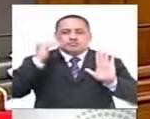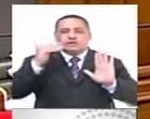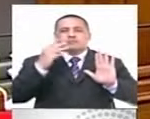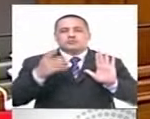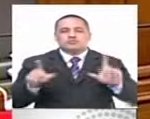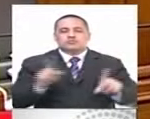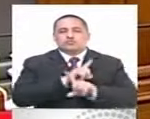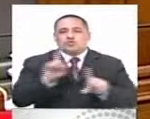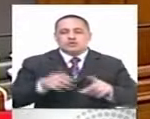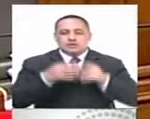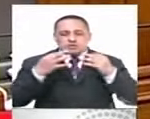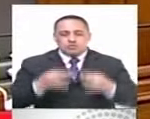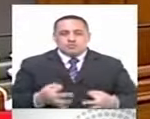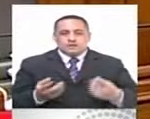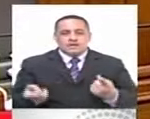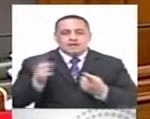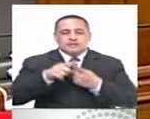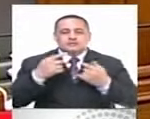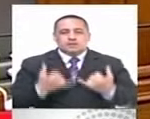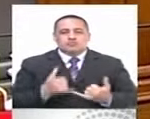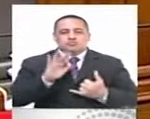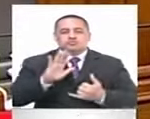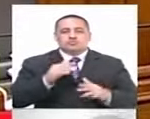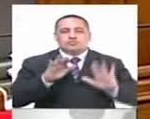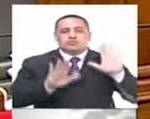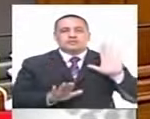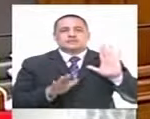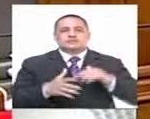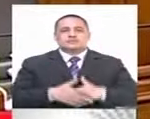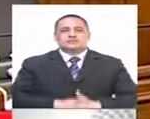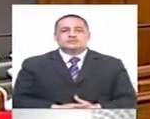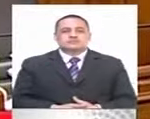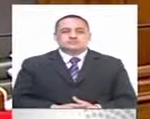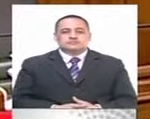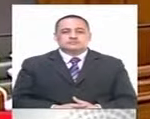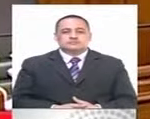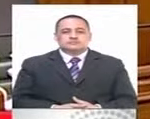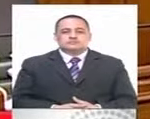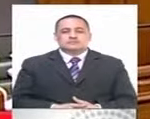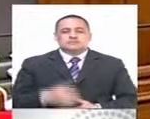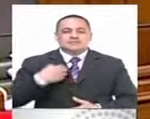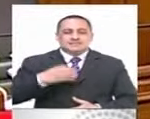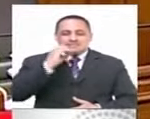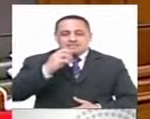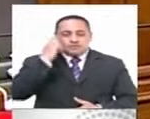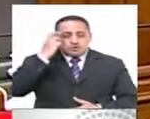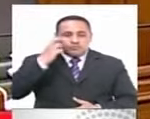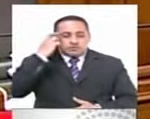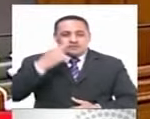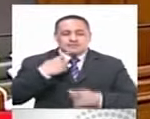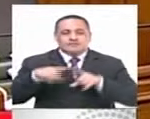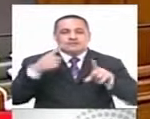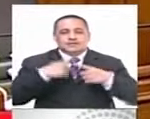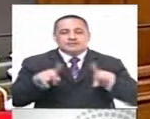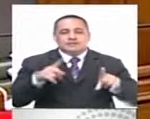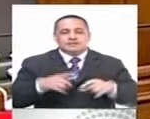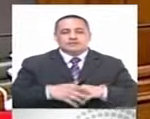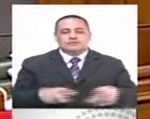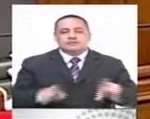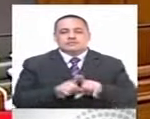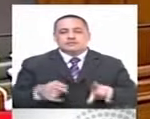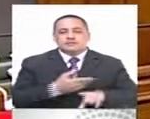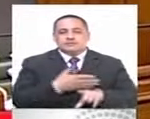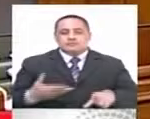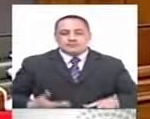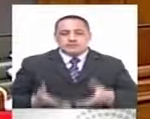no les cumplen hasta hoy sus promesas. cero políticas diferenciadas,